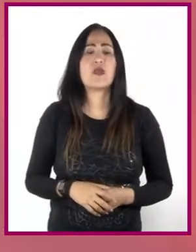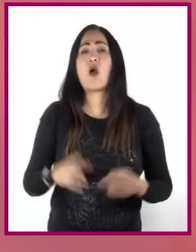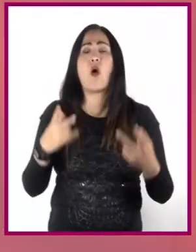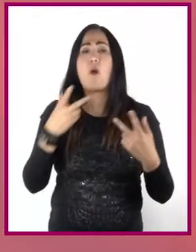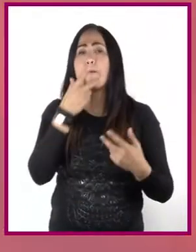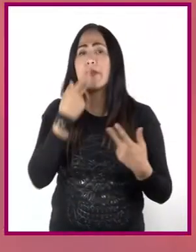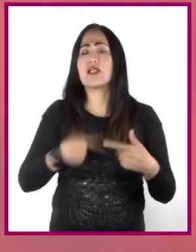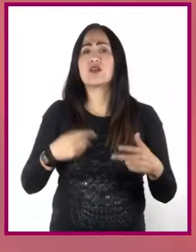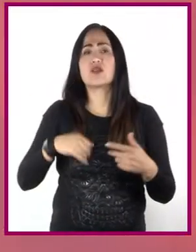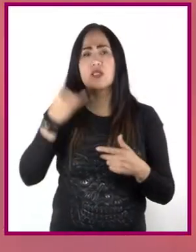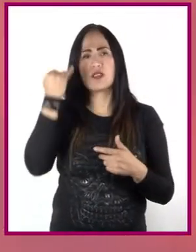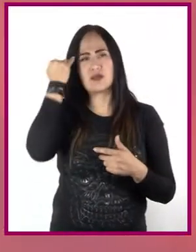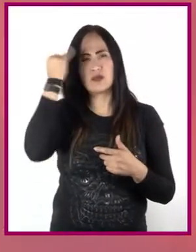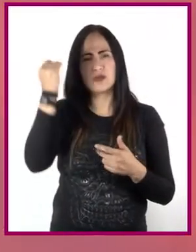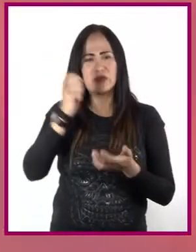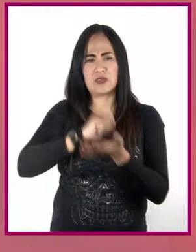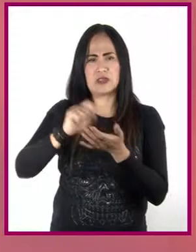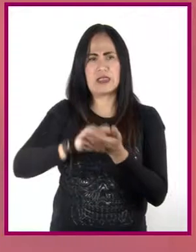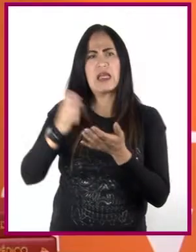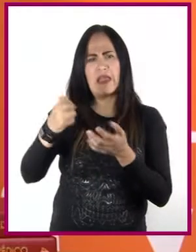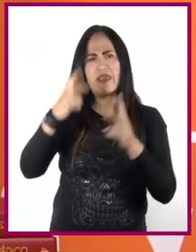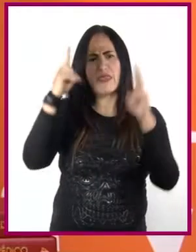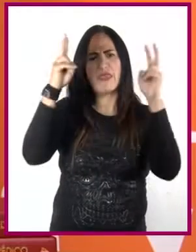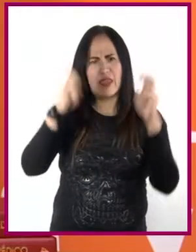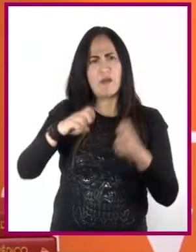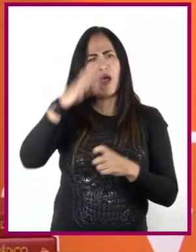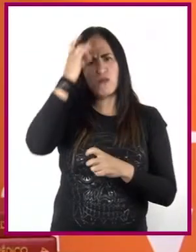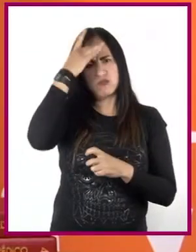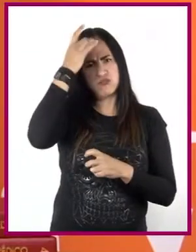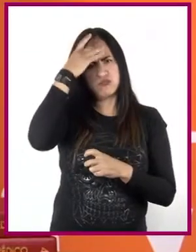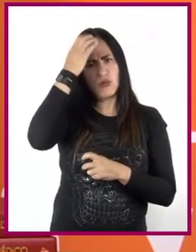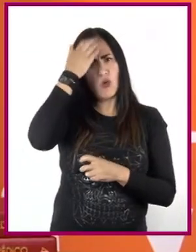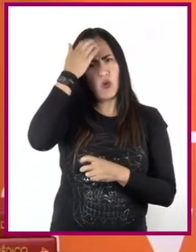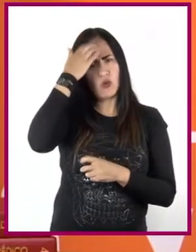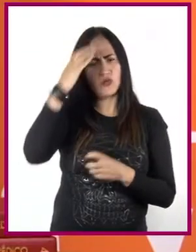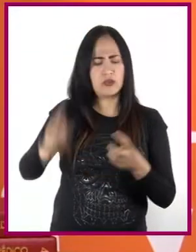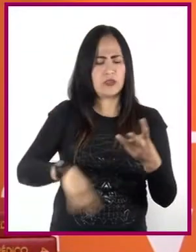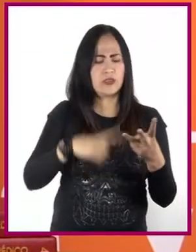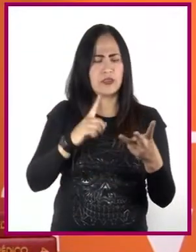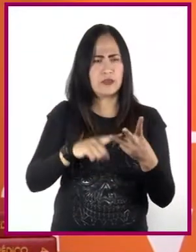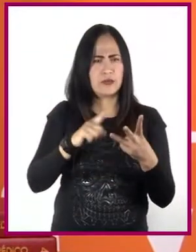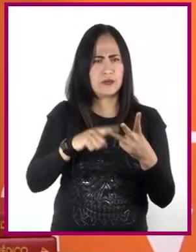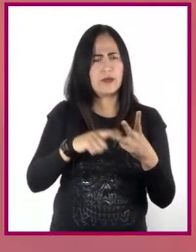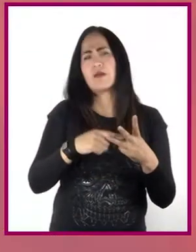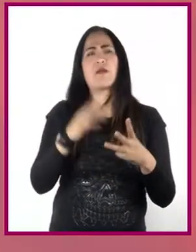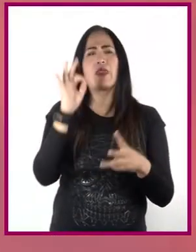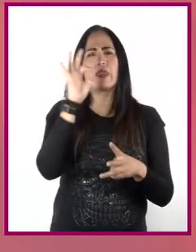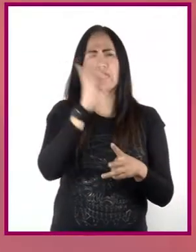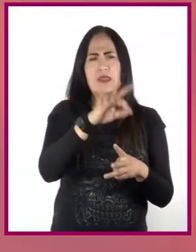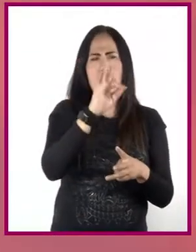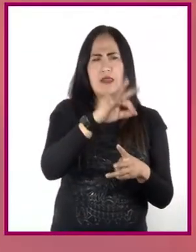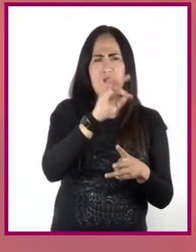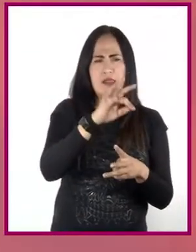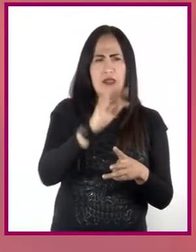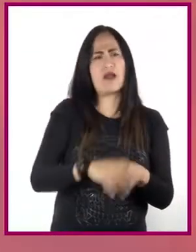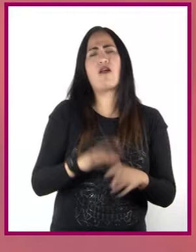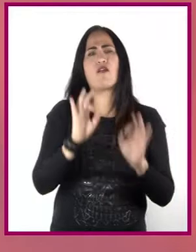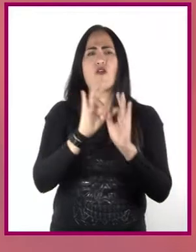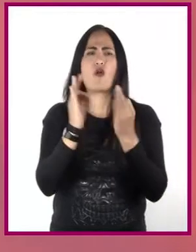son conocedores del tema sobre el que tratan. Es persuasivo. Emplea un lenguaje